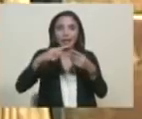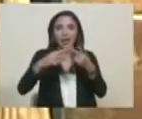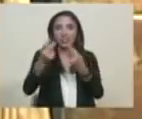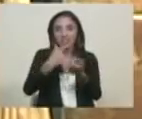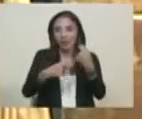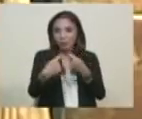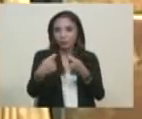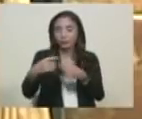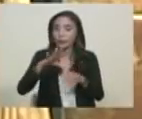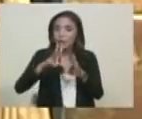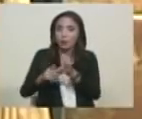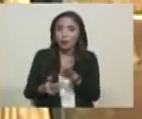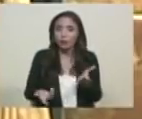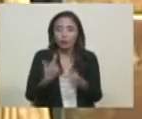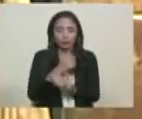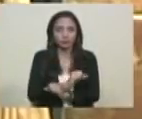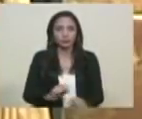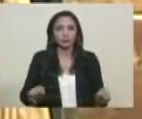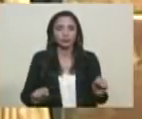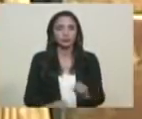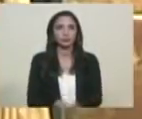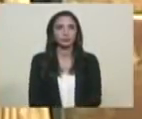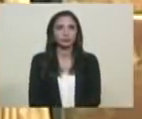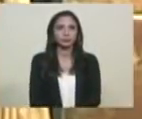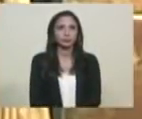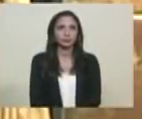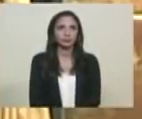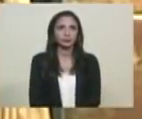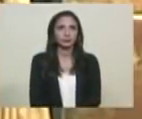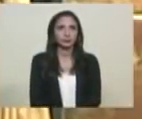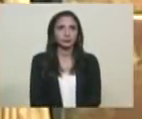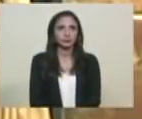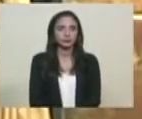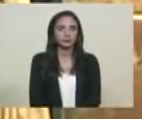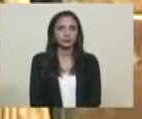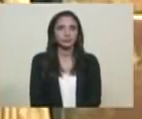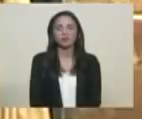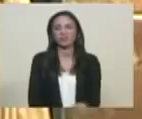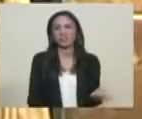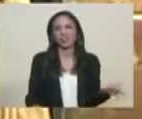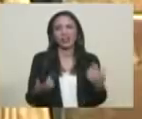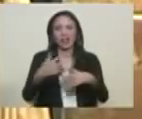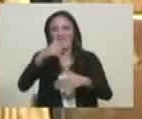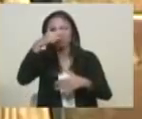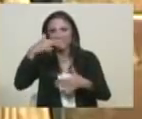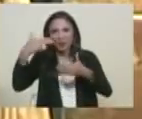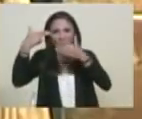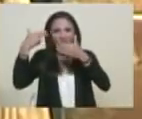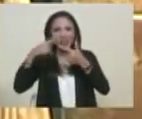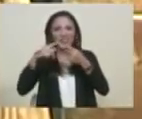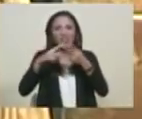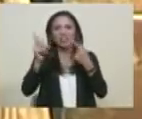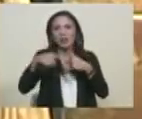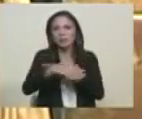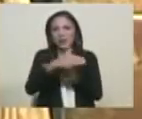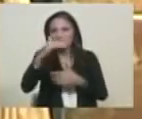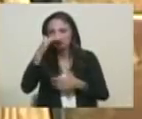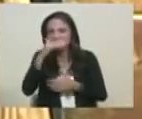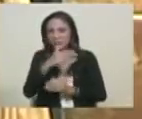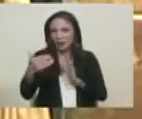físico, etcétera. Y preparada además terroristas y asesinos para que vengan a matarme, las